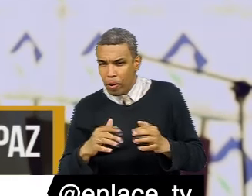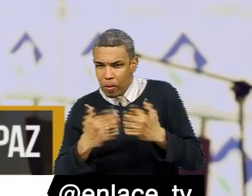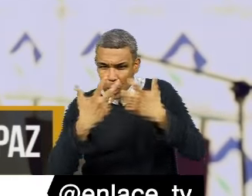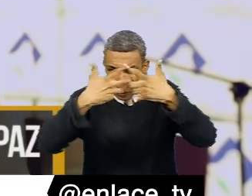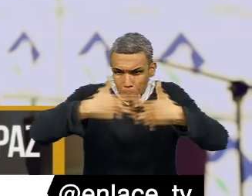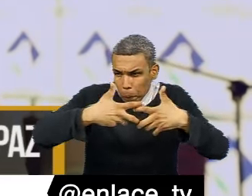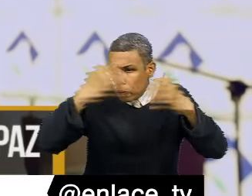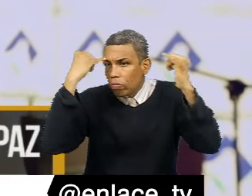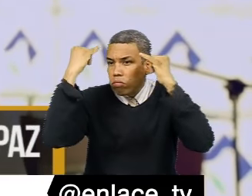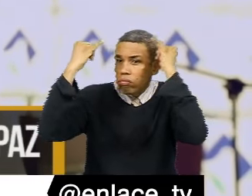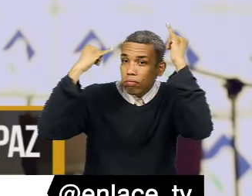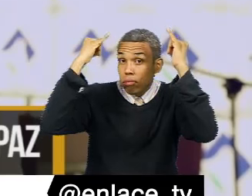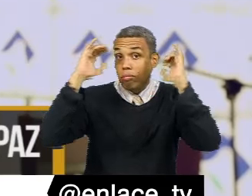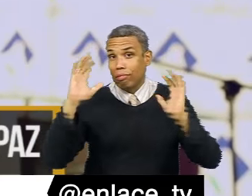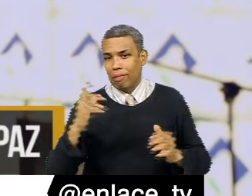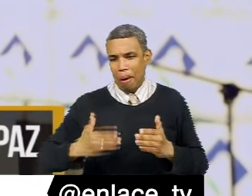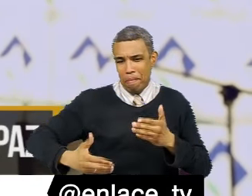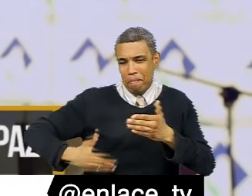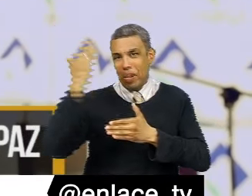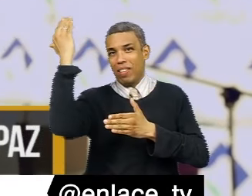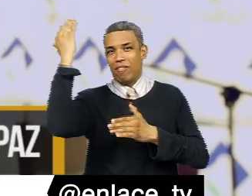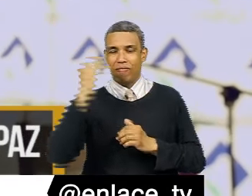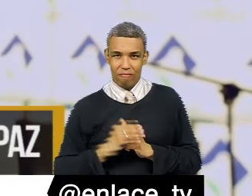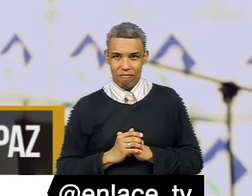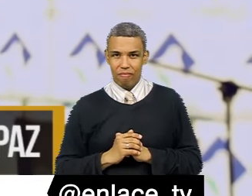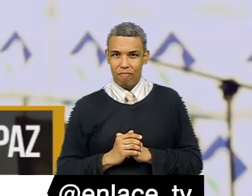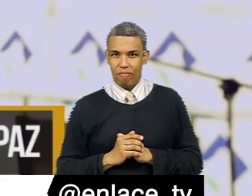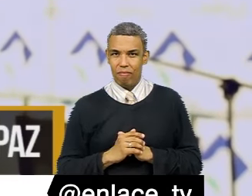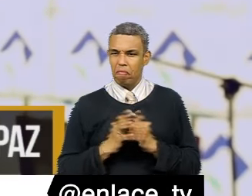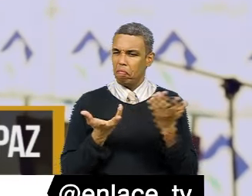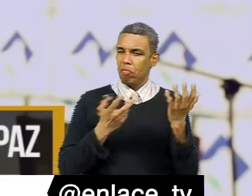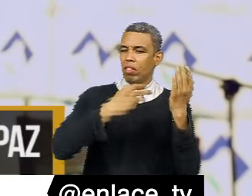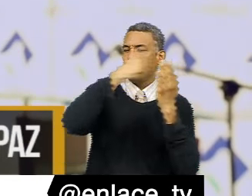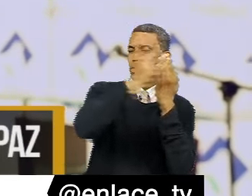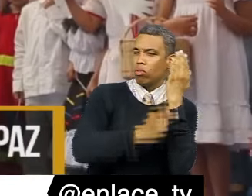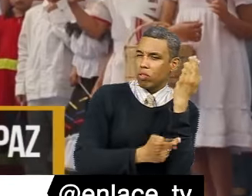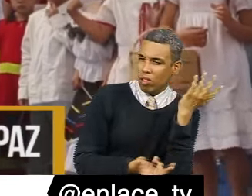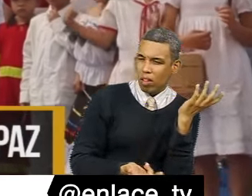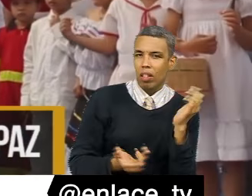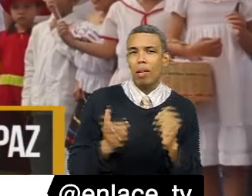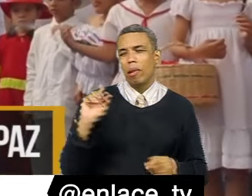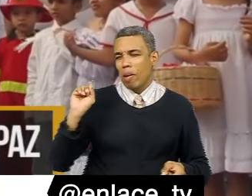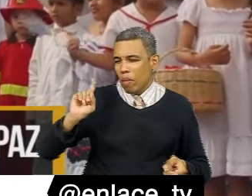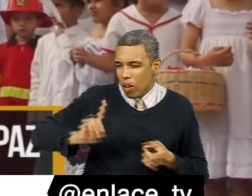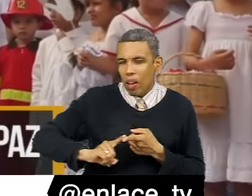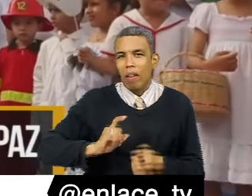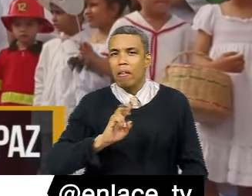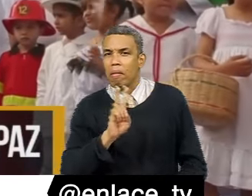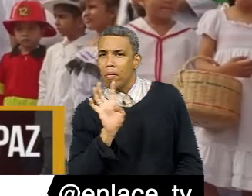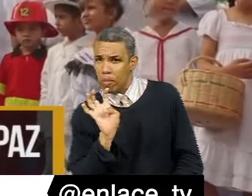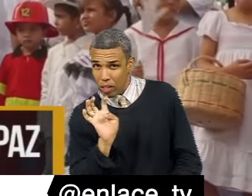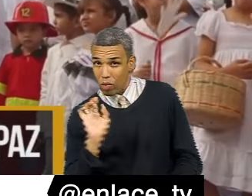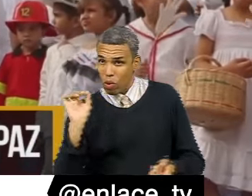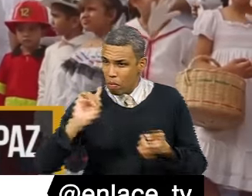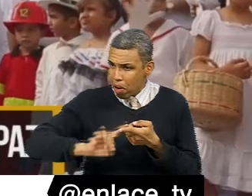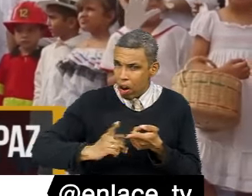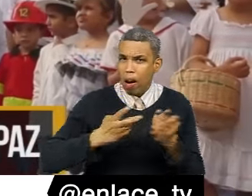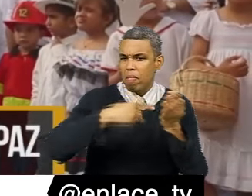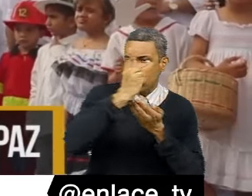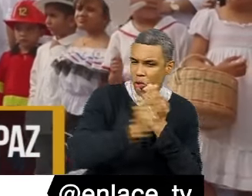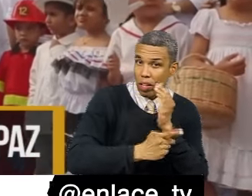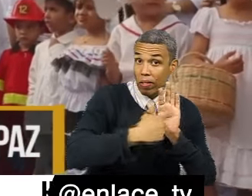tiene la apuesta y el desarrollo que ha tenido Unipaz en 29 años a través de sus diferentes escuelas. En esa misma jornada, el día